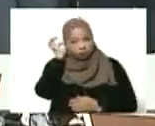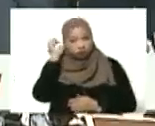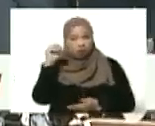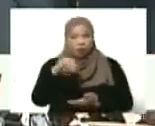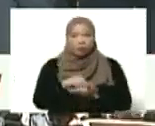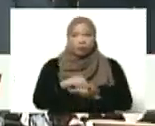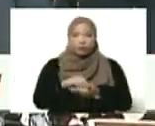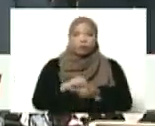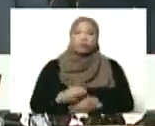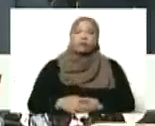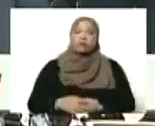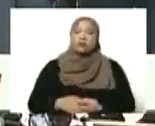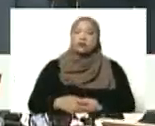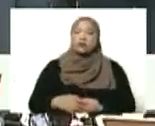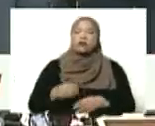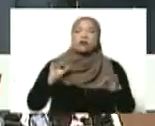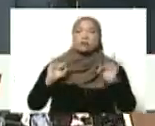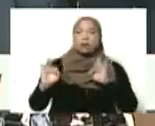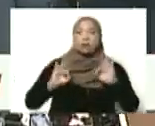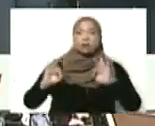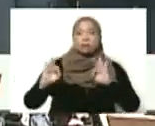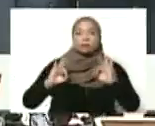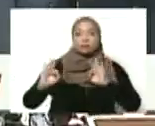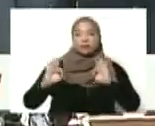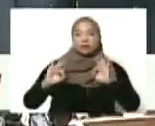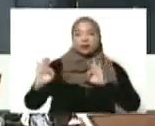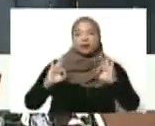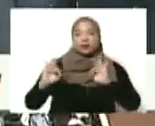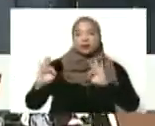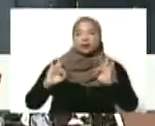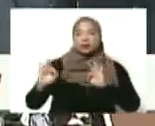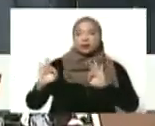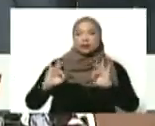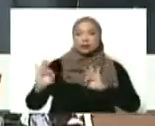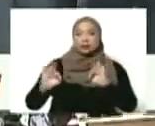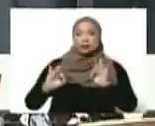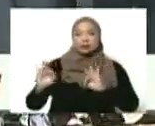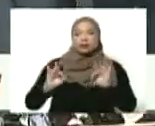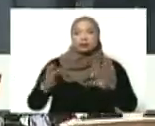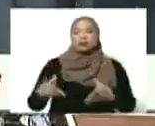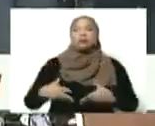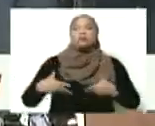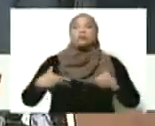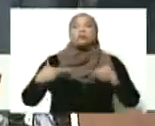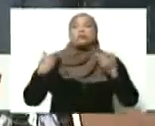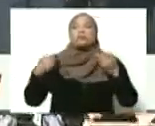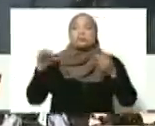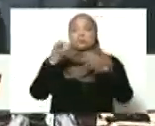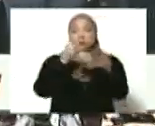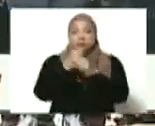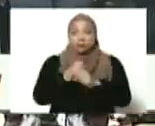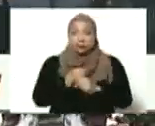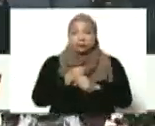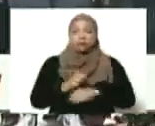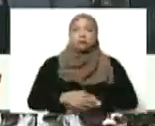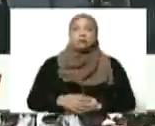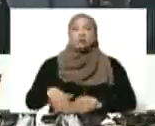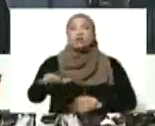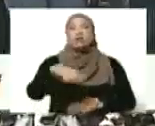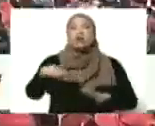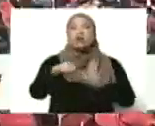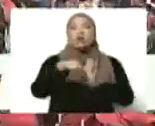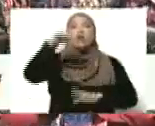vez, prepárense ya, prepárate, no pierdas tiempo, agarra aire. Ajá. ¿Dónde están los hombres